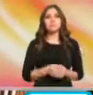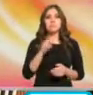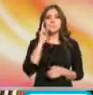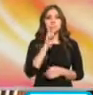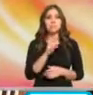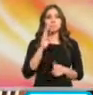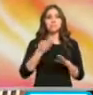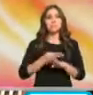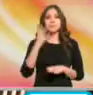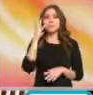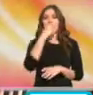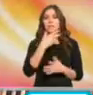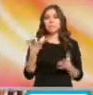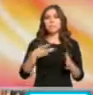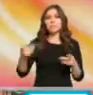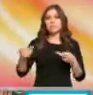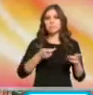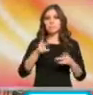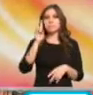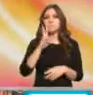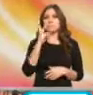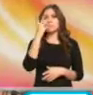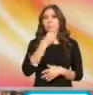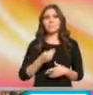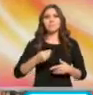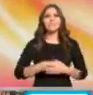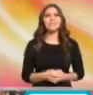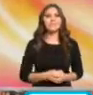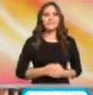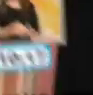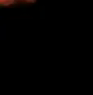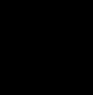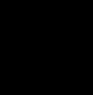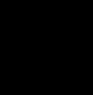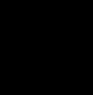lindos esos ¿Verdad rollitos. que sí? Están bien bonitos, la verdad. Sí, muy ricos, muy fáciles.